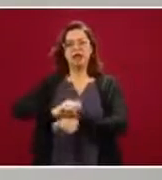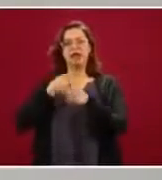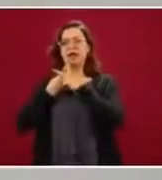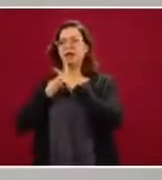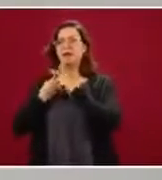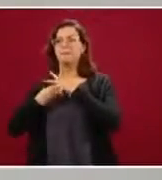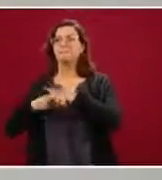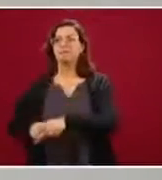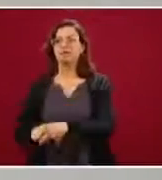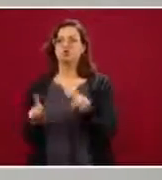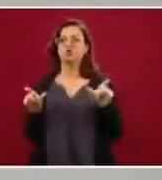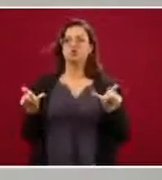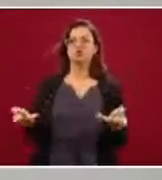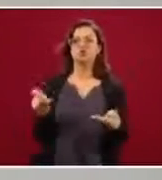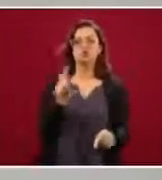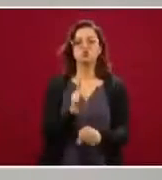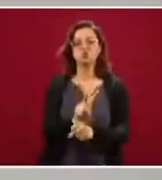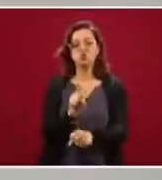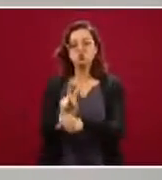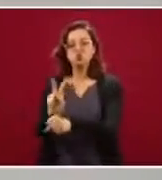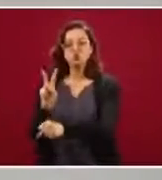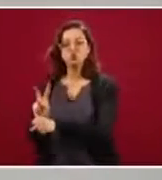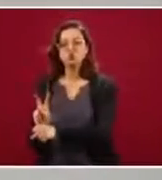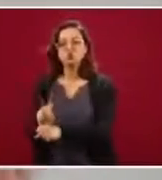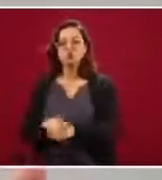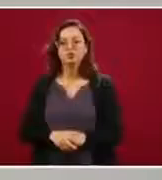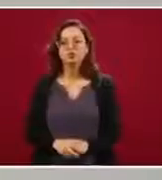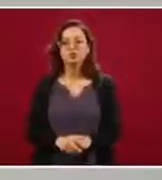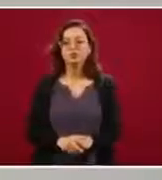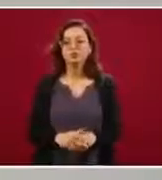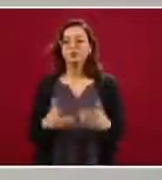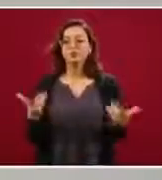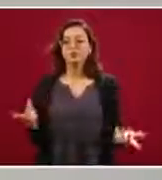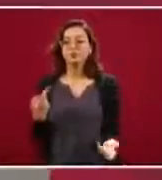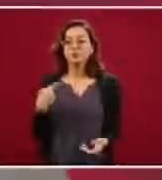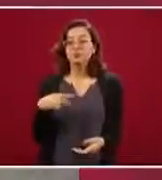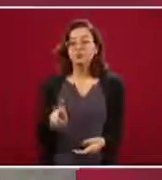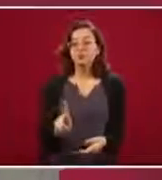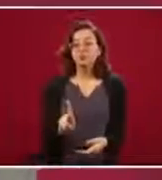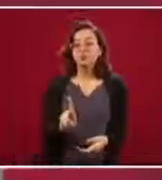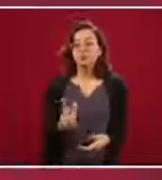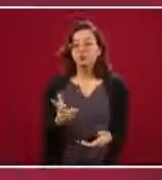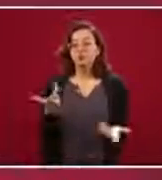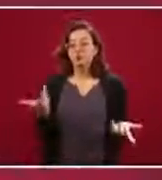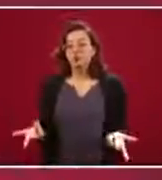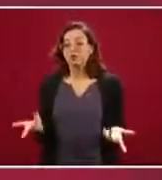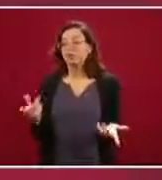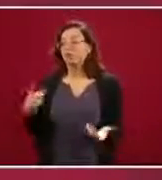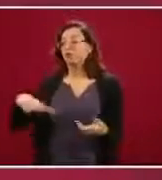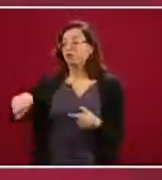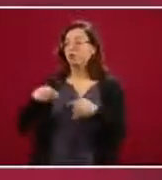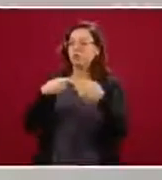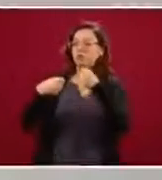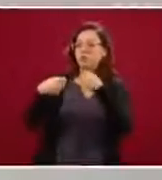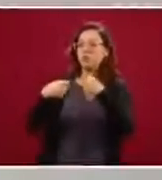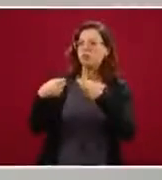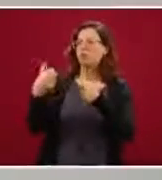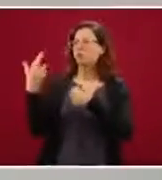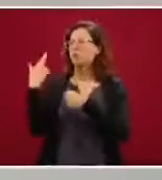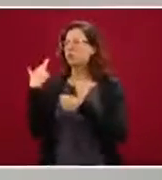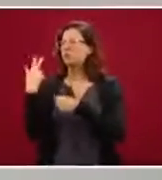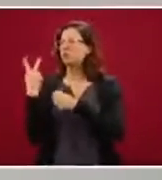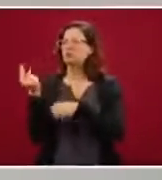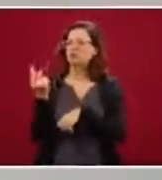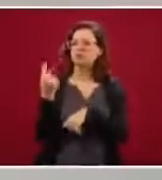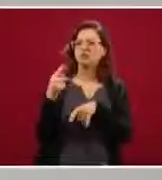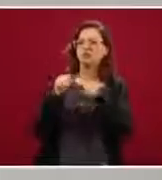y por alguna razón los diversos medios de comunicación, no todos, estoy seguro que no todos, han querido enfatizar